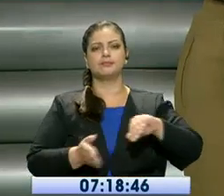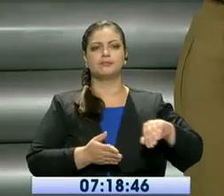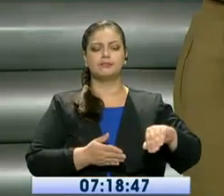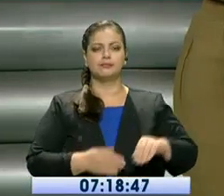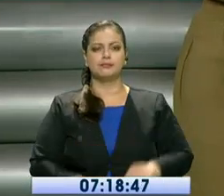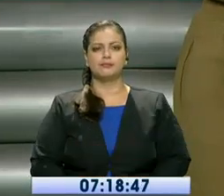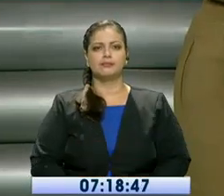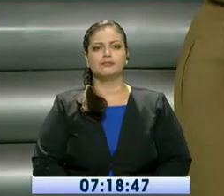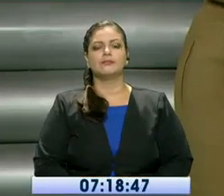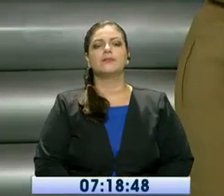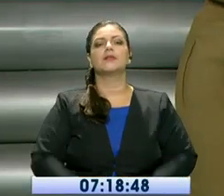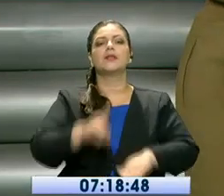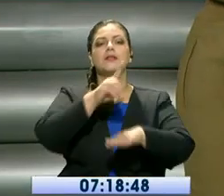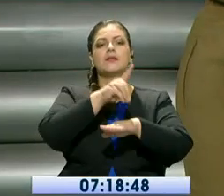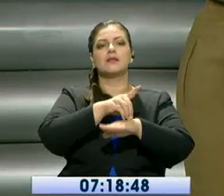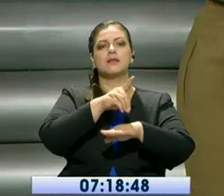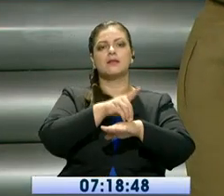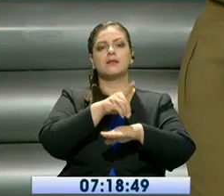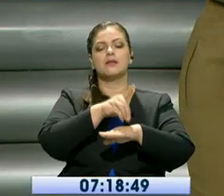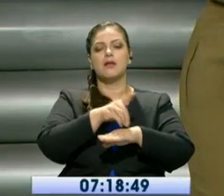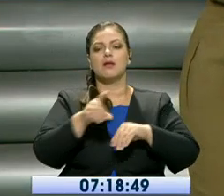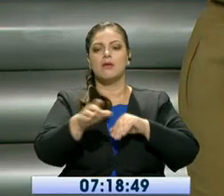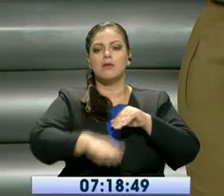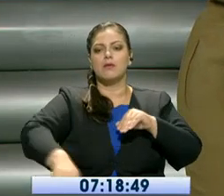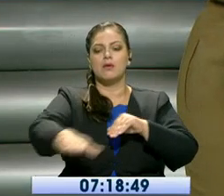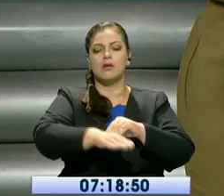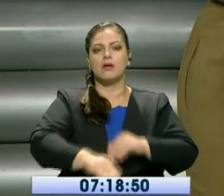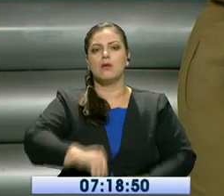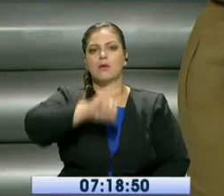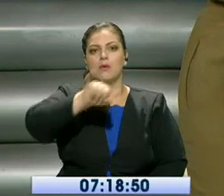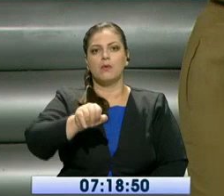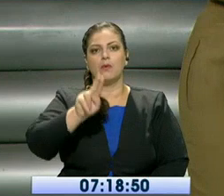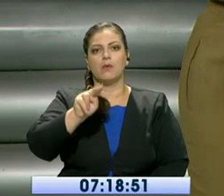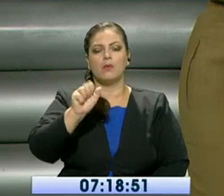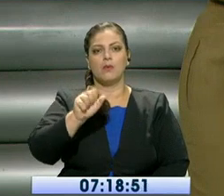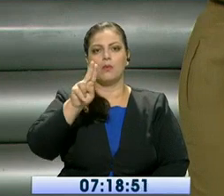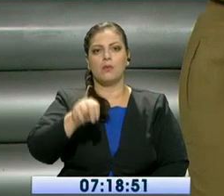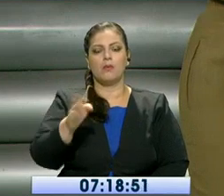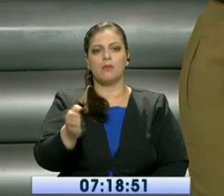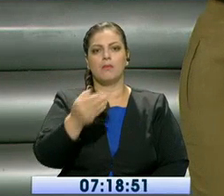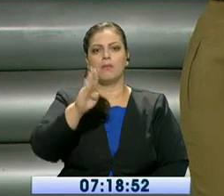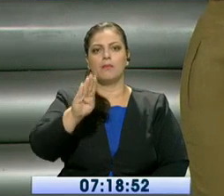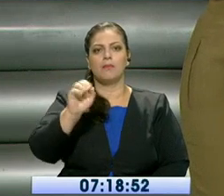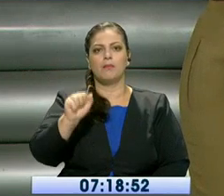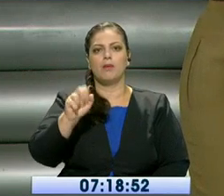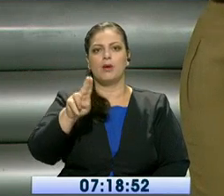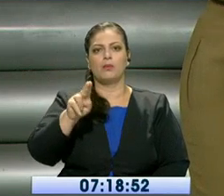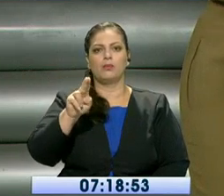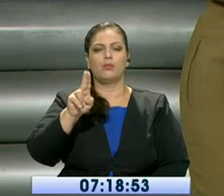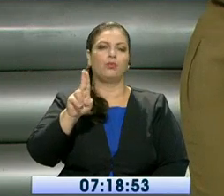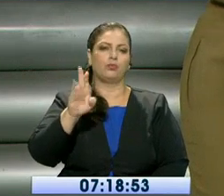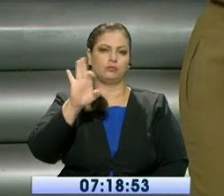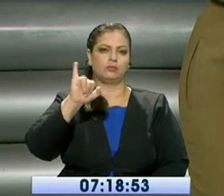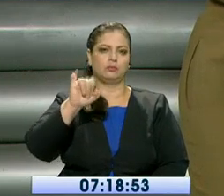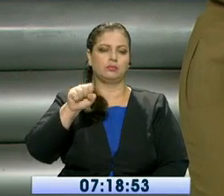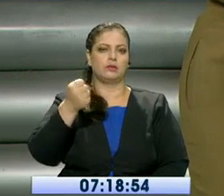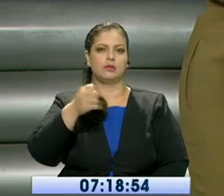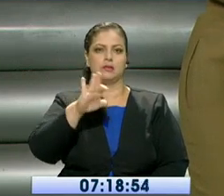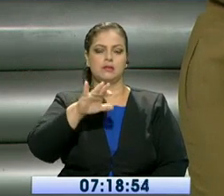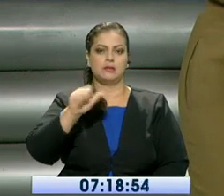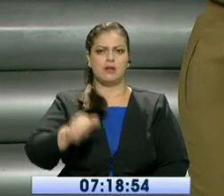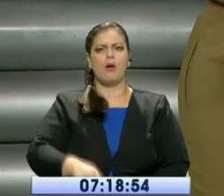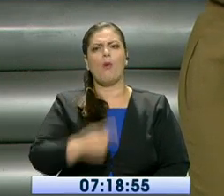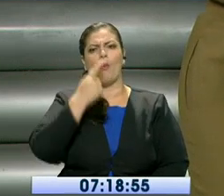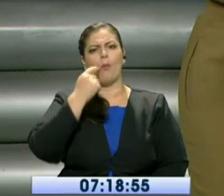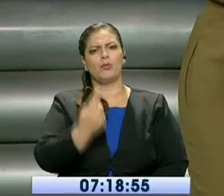Dos amigos fallecieron en la parroquia Juan Bautista Aguirre del Cantón Daule, provincia de Guayas, cuando fueron alcanzados por un rayo. Los